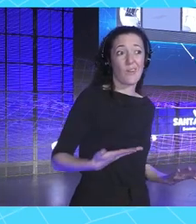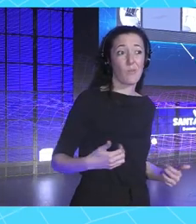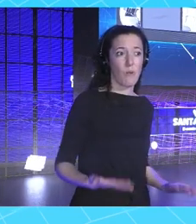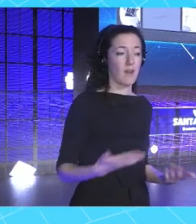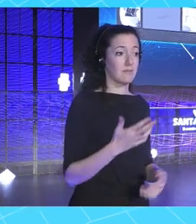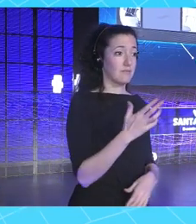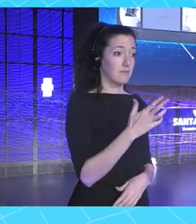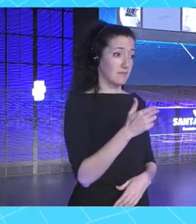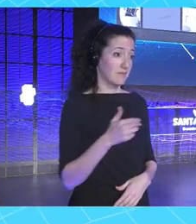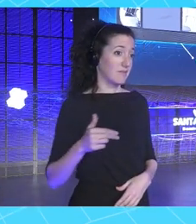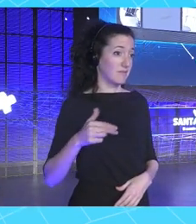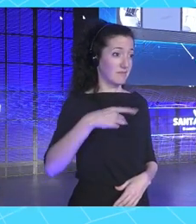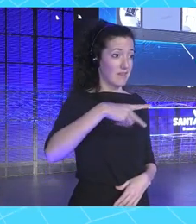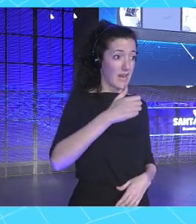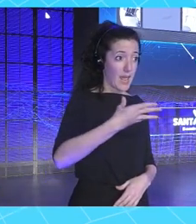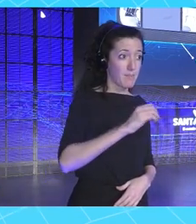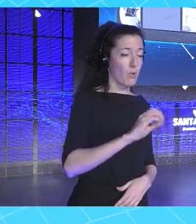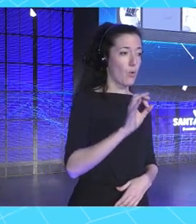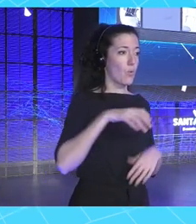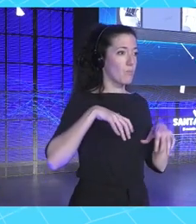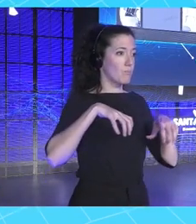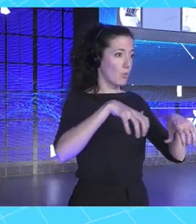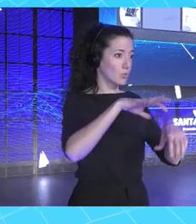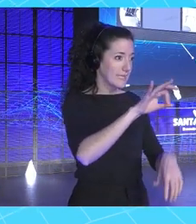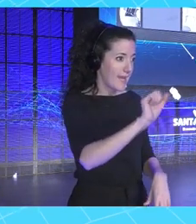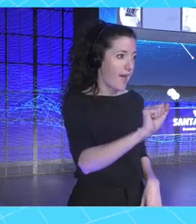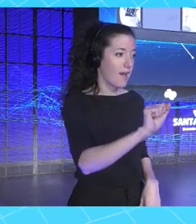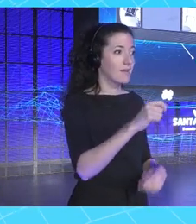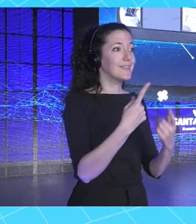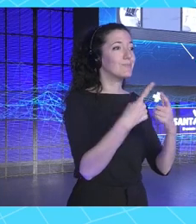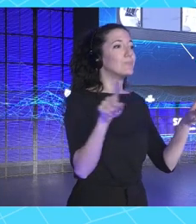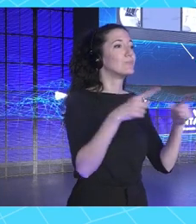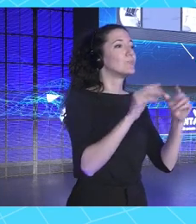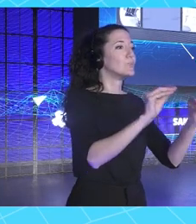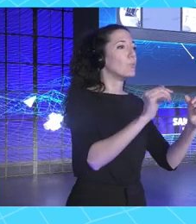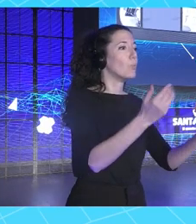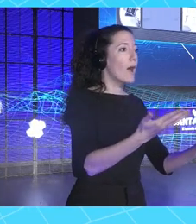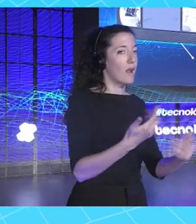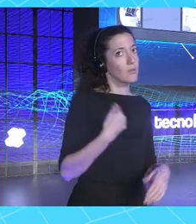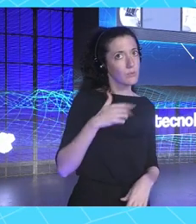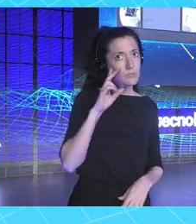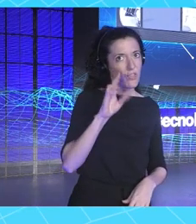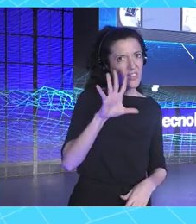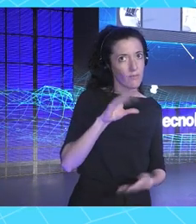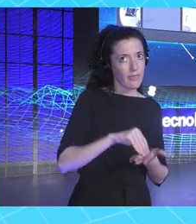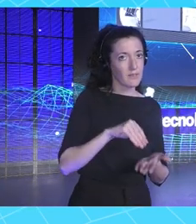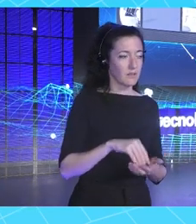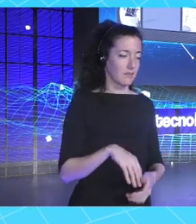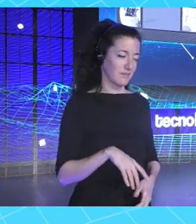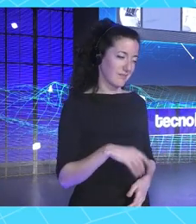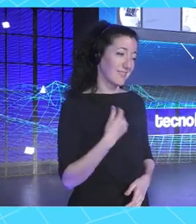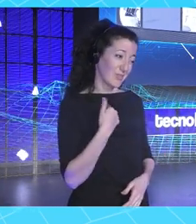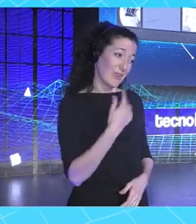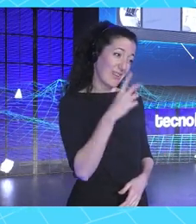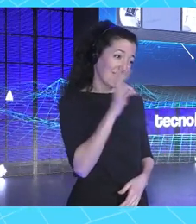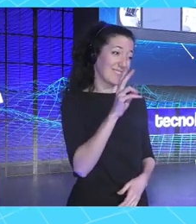la banda sonora de Nemo ni la de monstruos SSA yo no lo sé un niño me dice no he visto varias veces sí le ha visto cinco veces cinco veces no son 50 millones de veces como